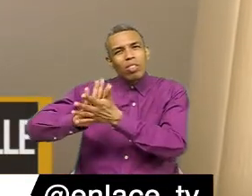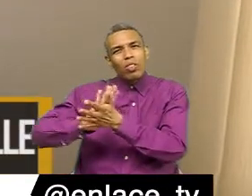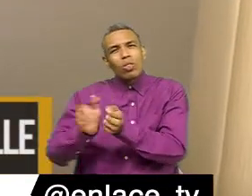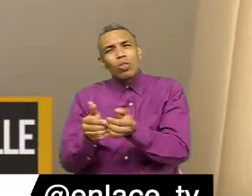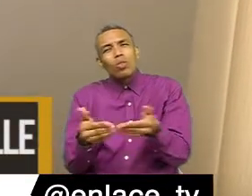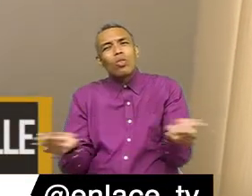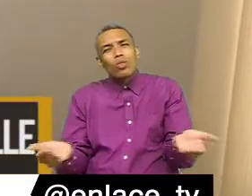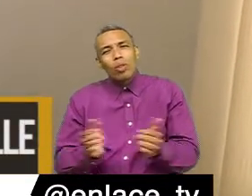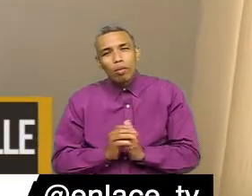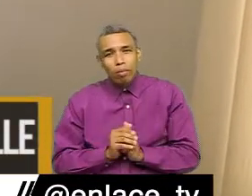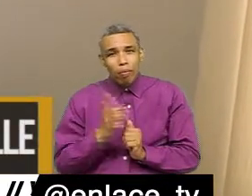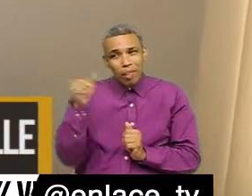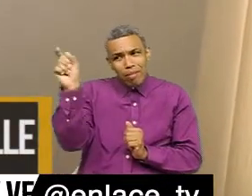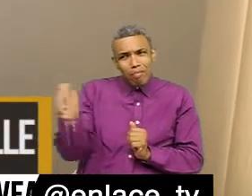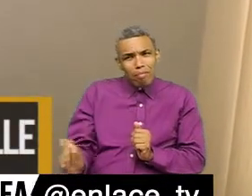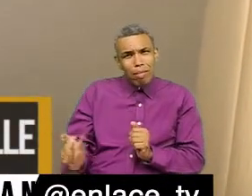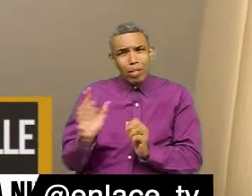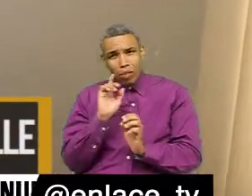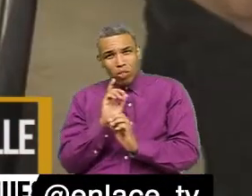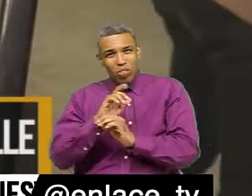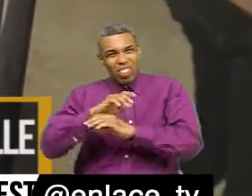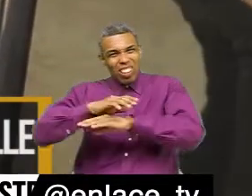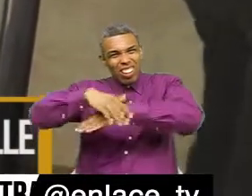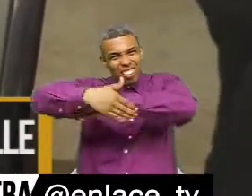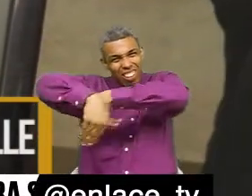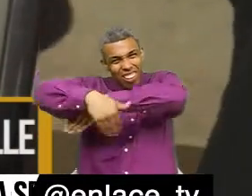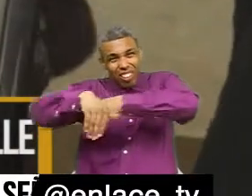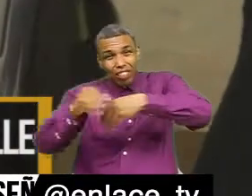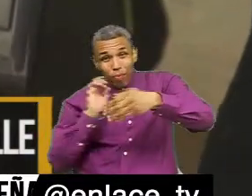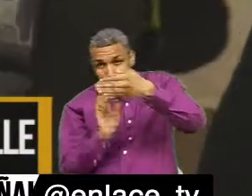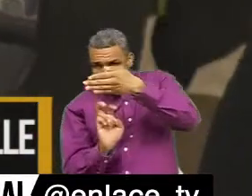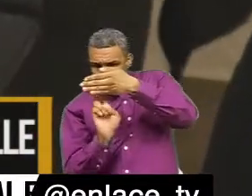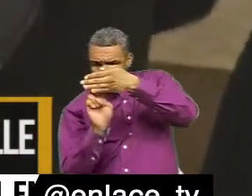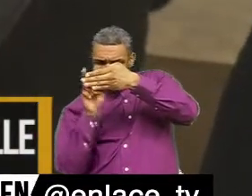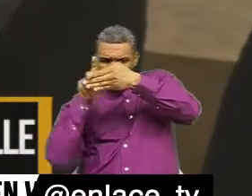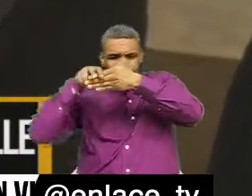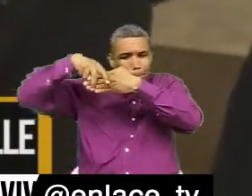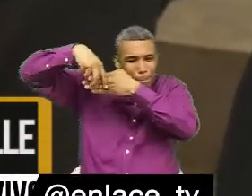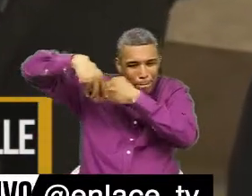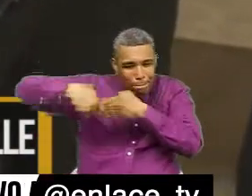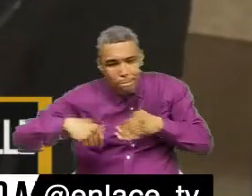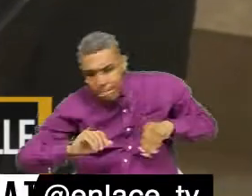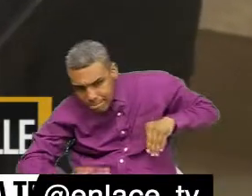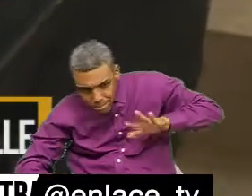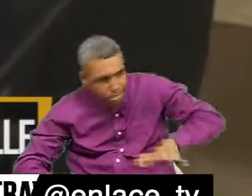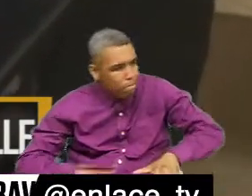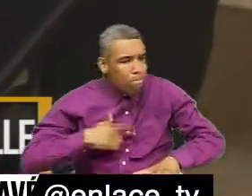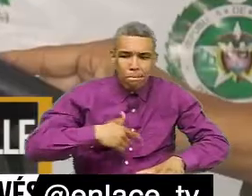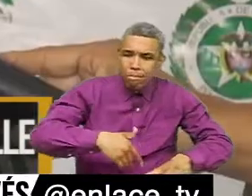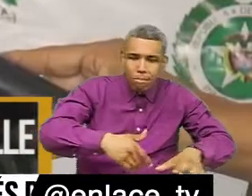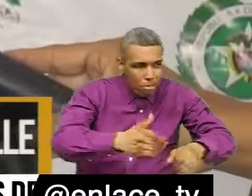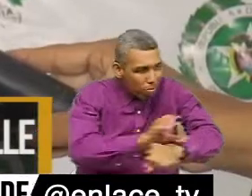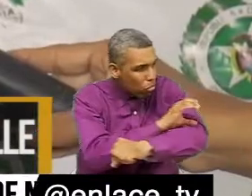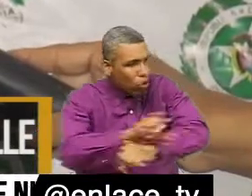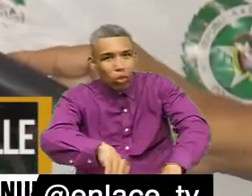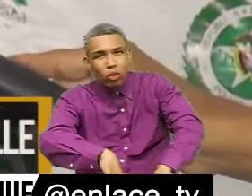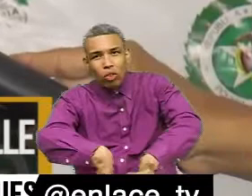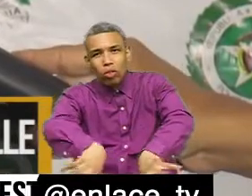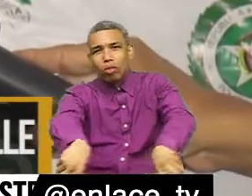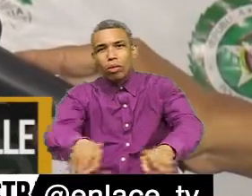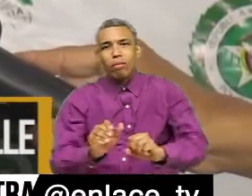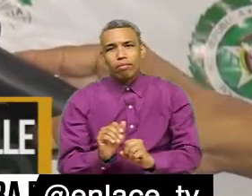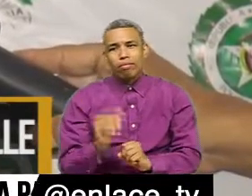por un habitante de calle que se llevó este elemento que contiene valiosa información para sus dueños. El 3 de enero, cuando abrimos la sala, nos dimos cuenta